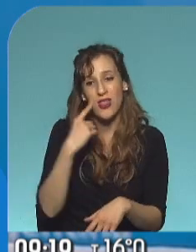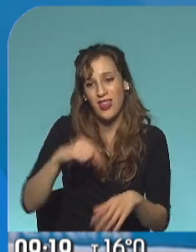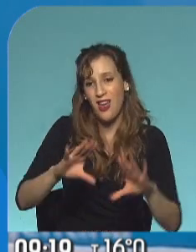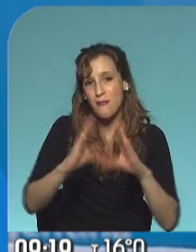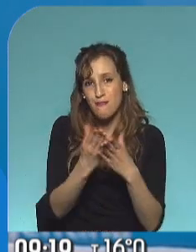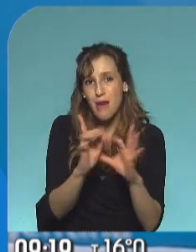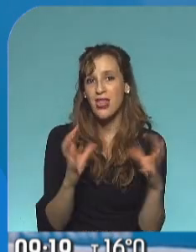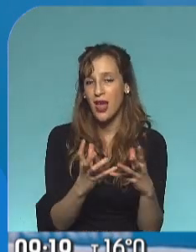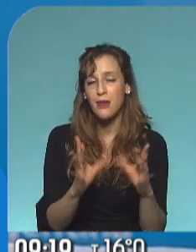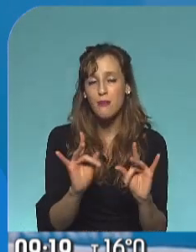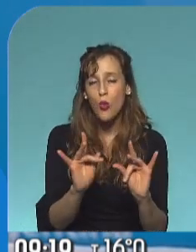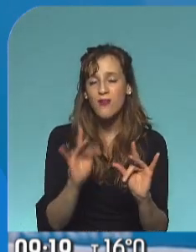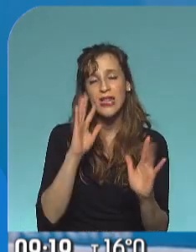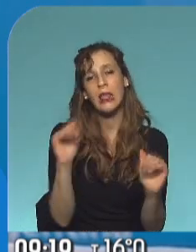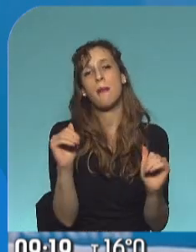difícil su despedida muchas gracias